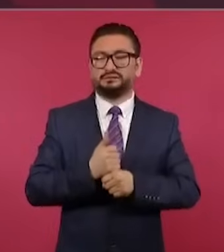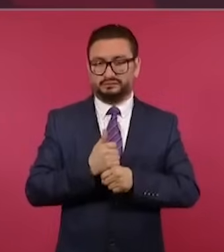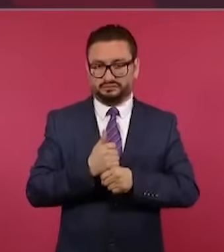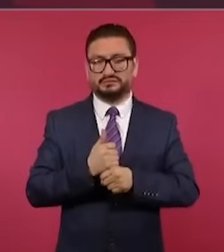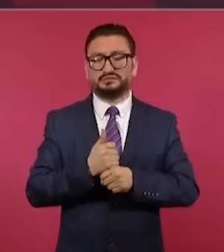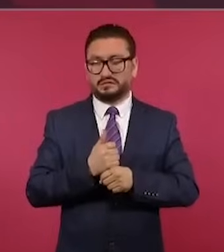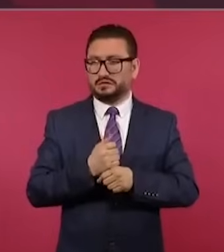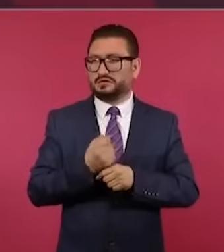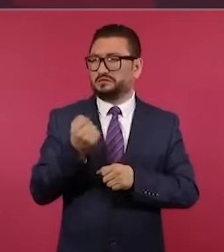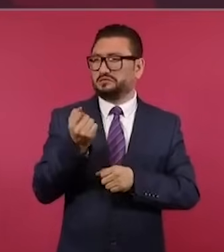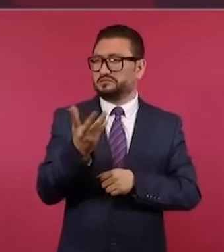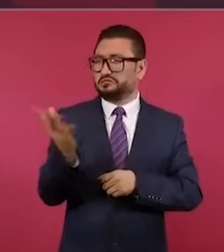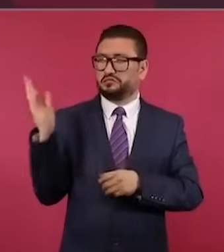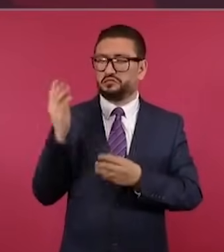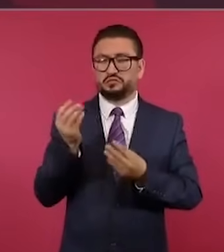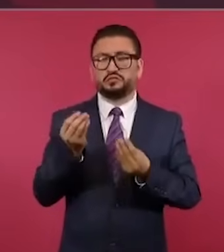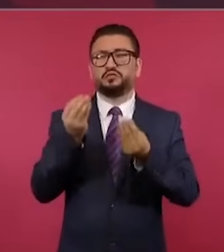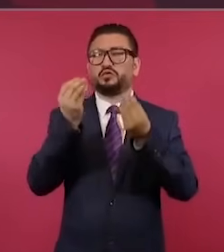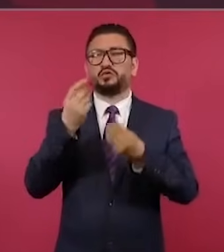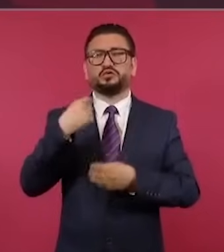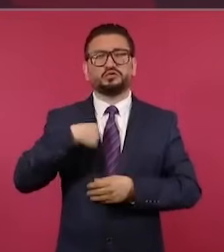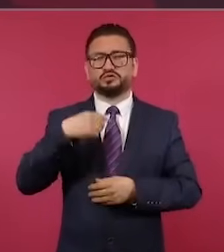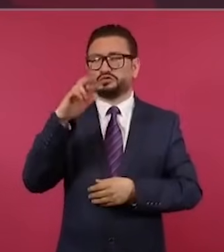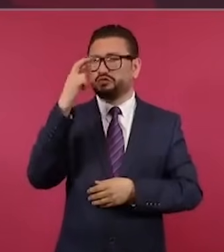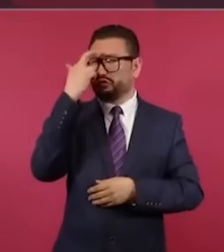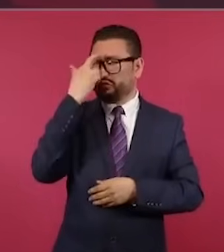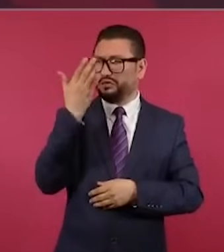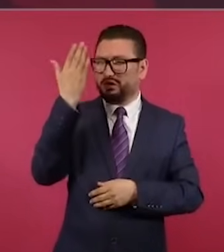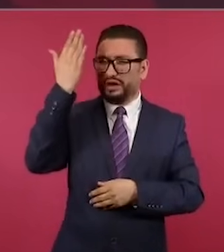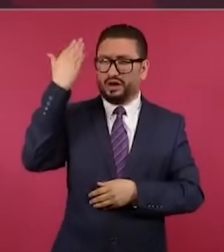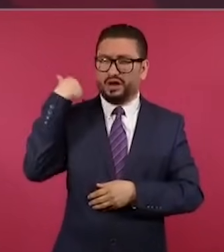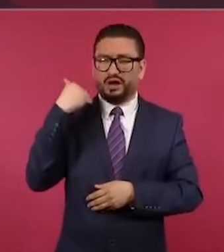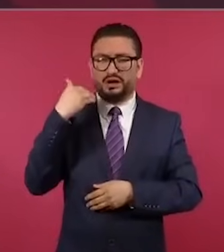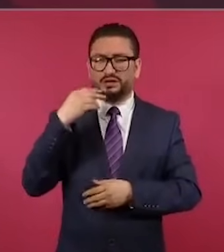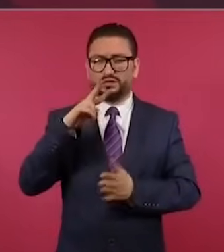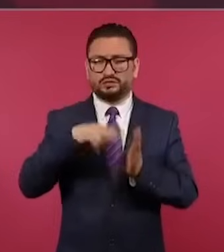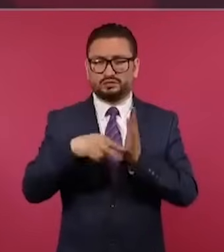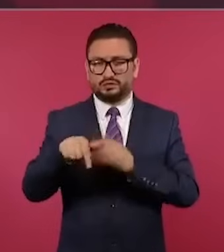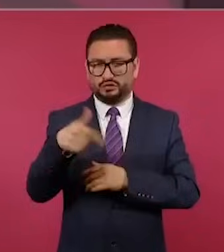Y muchos, yo me acuerdo en la elección del 12,